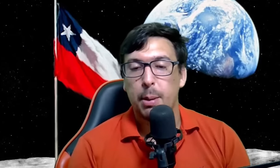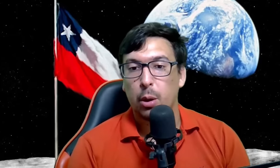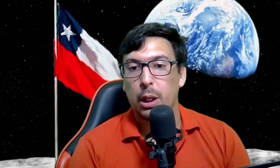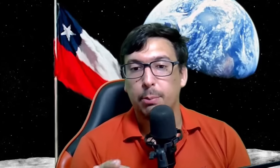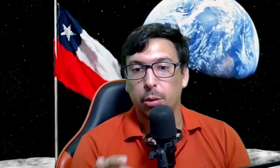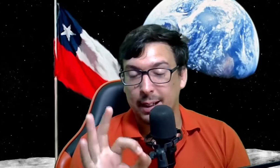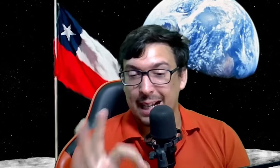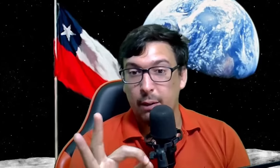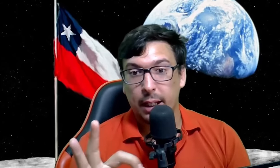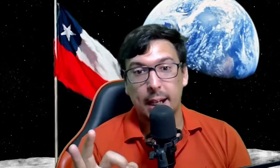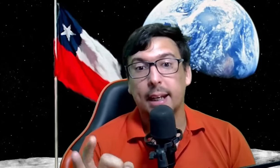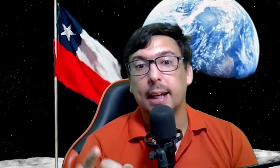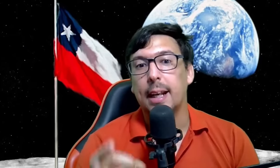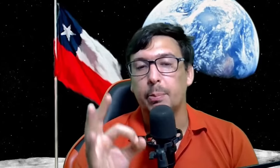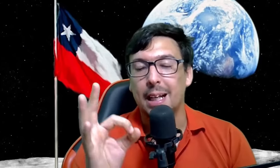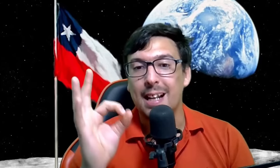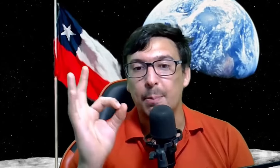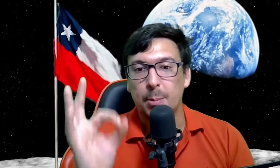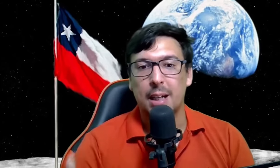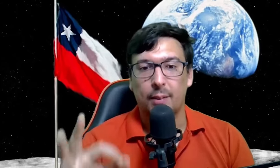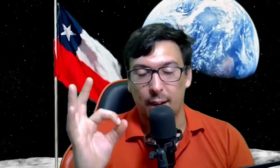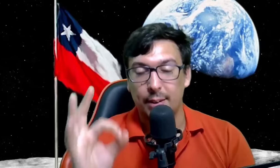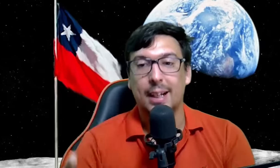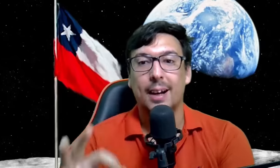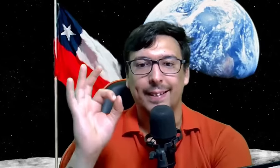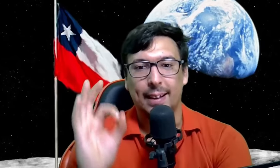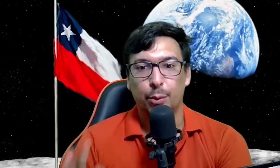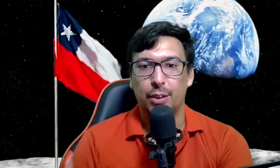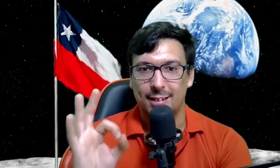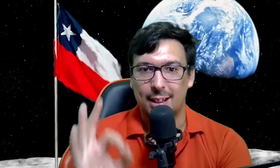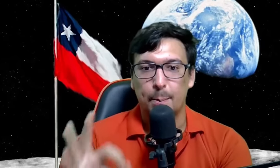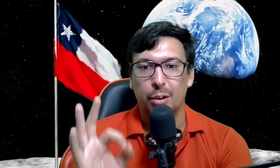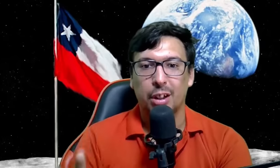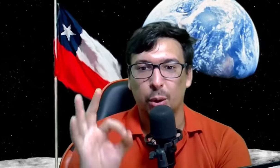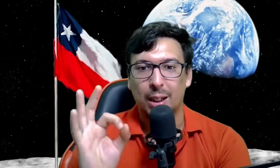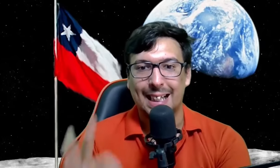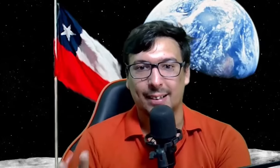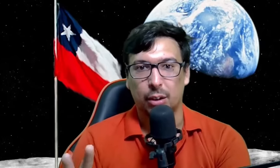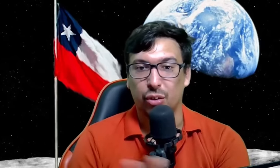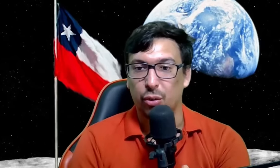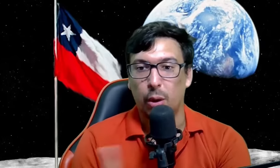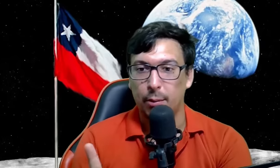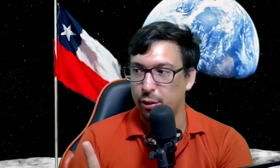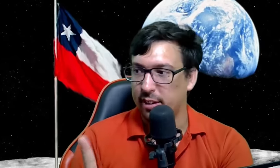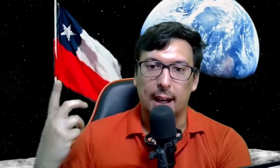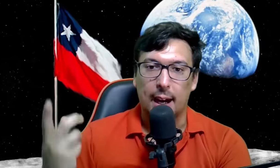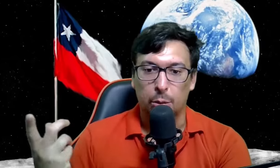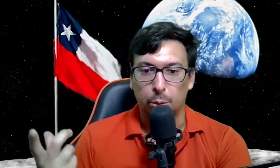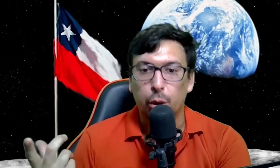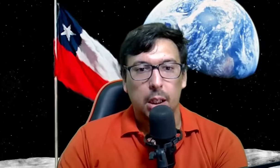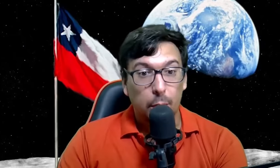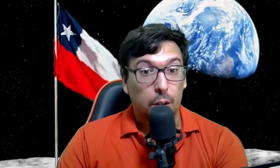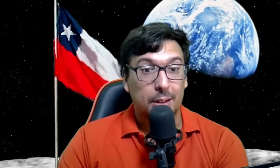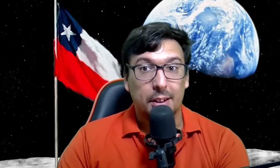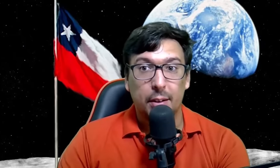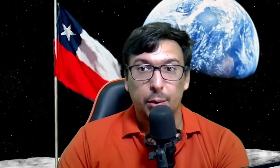chilena. Pero el punto más clave es que es la primera fábrica de buses 100% eléctricos. No hay buses a